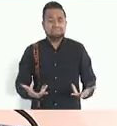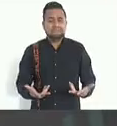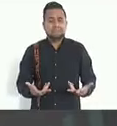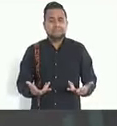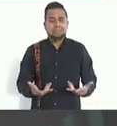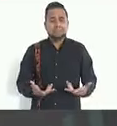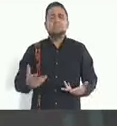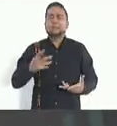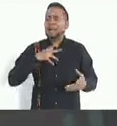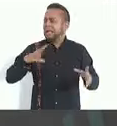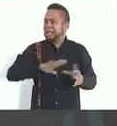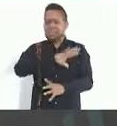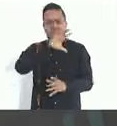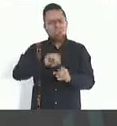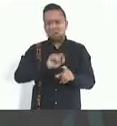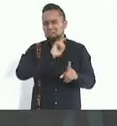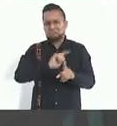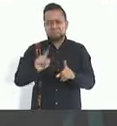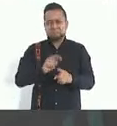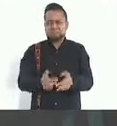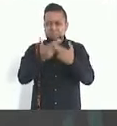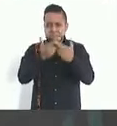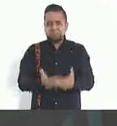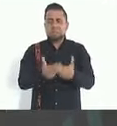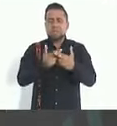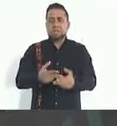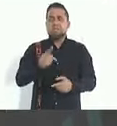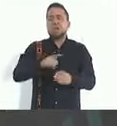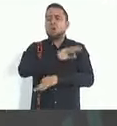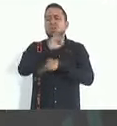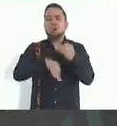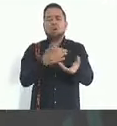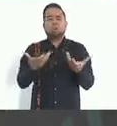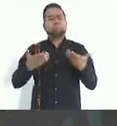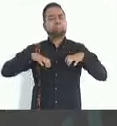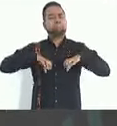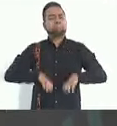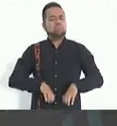hay de todo, pero se lo clavan todo.